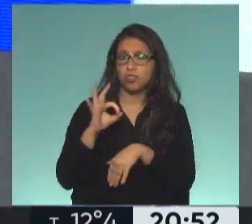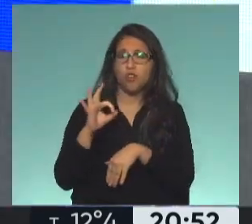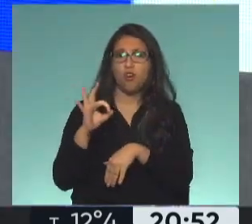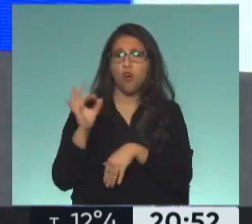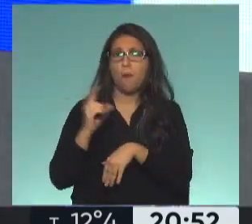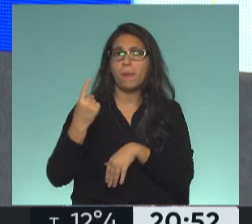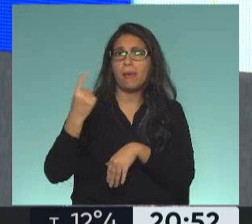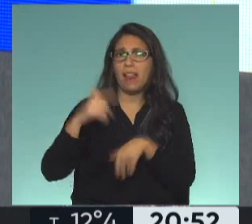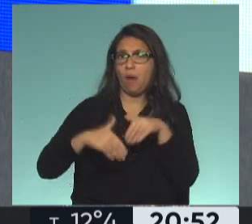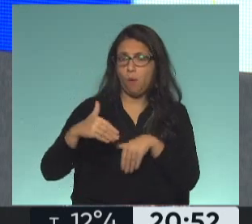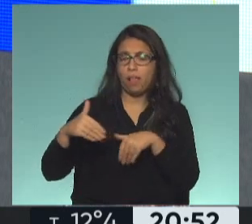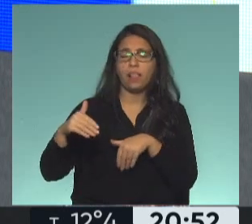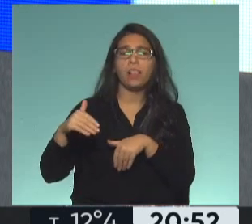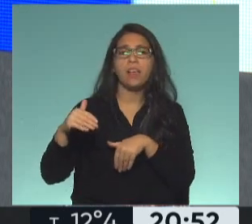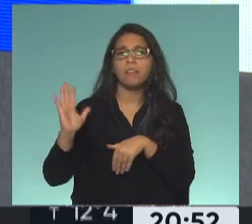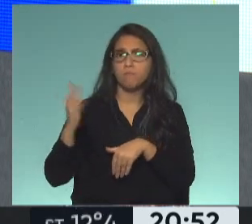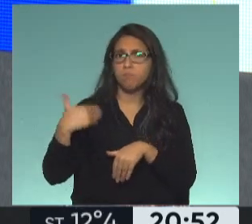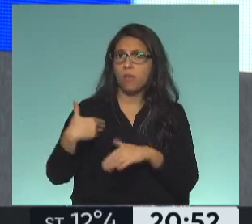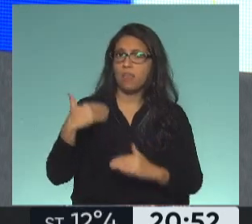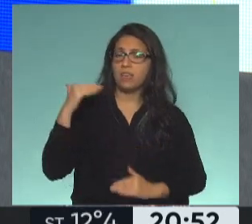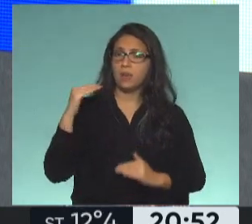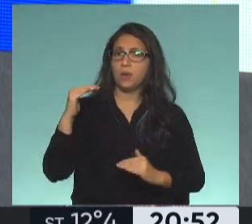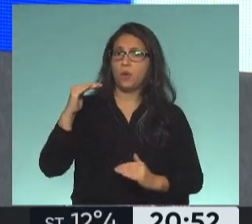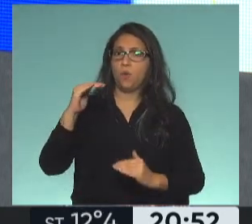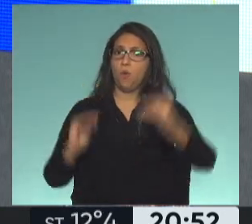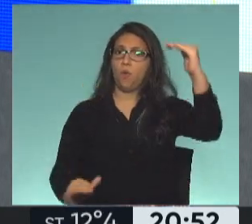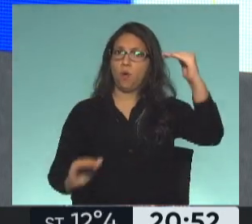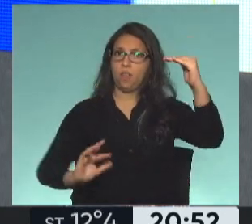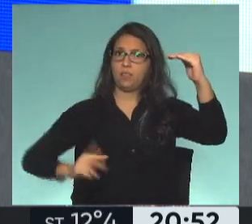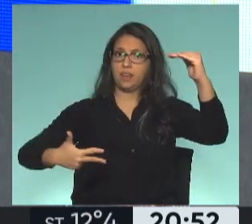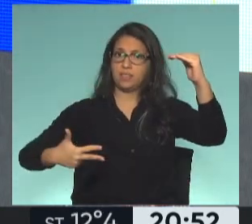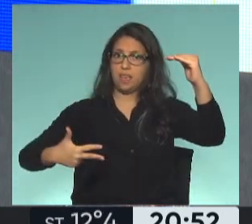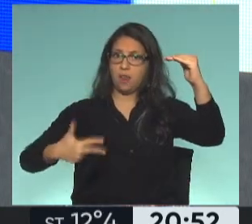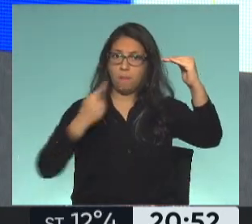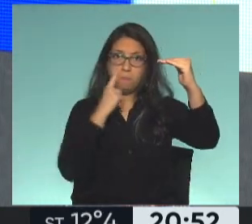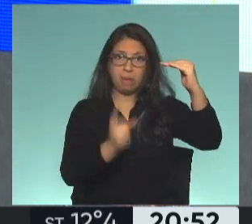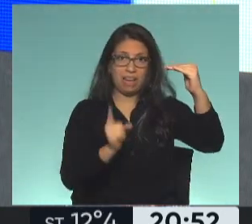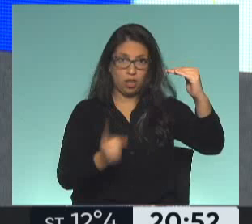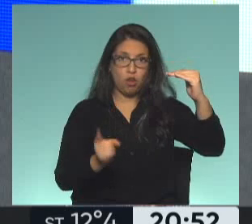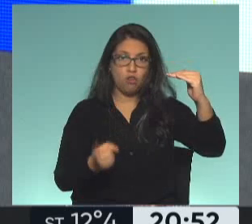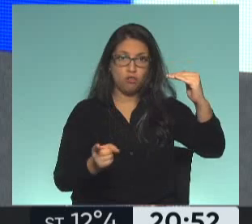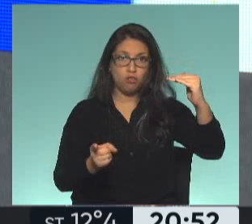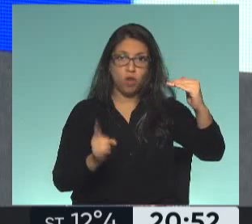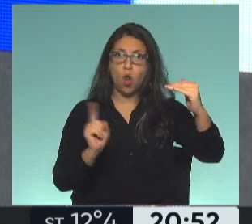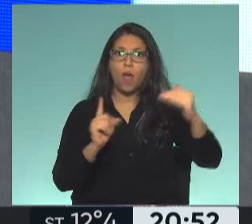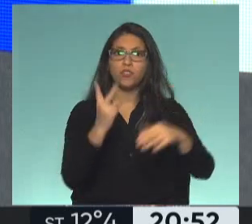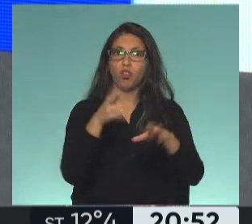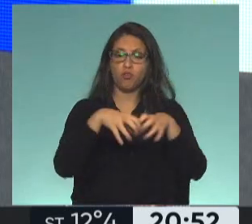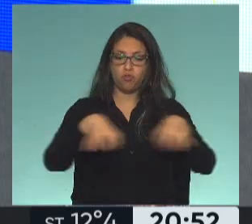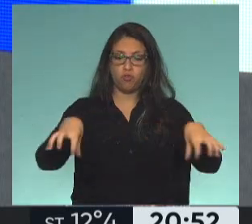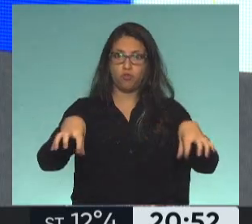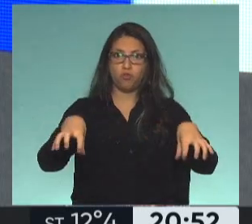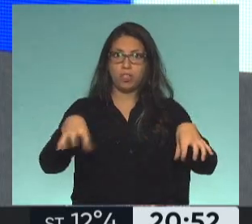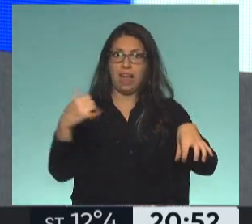vuelta, si es que hay un balotaje, se puede jugar, quedar tercero. O sea, es peligroso porque no hay más una polarización, hay